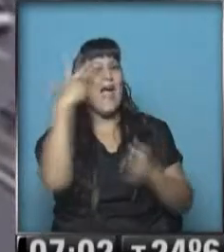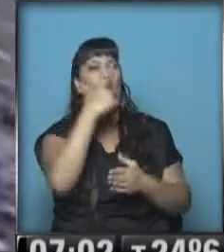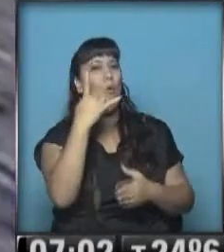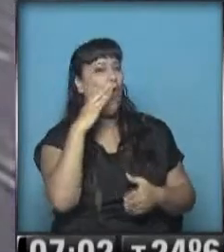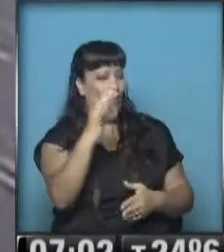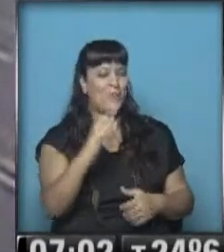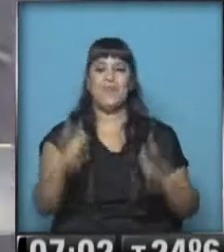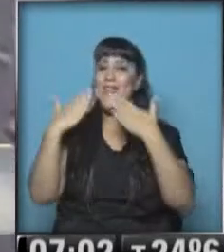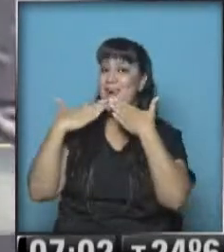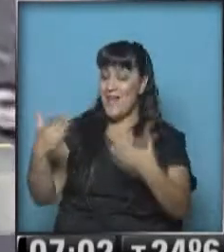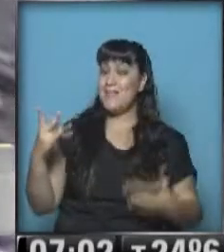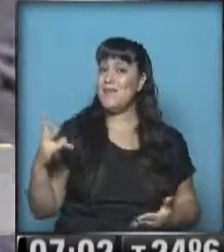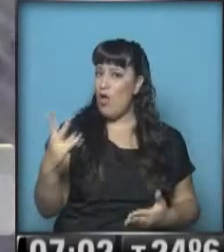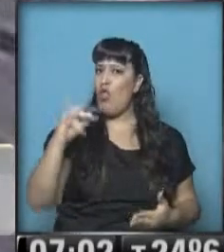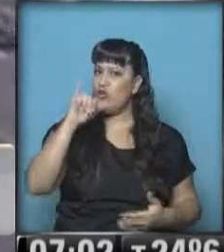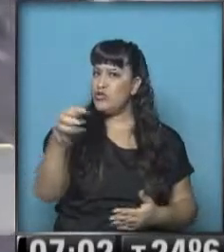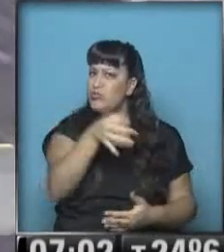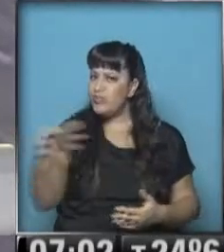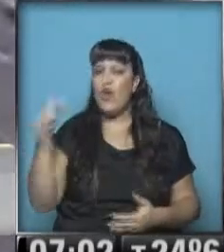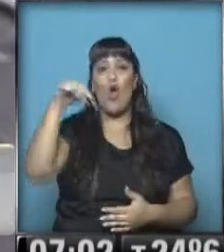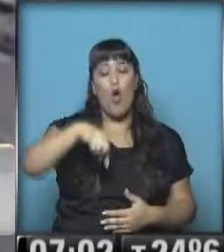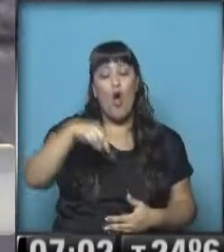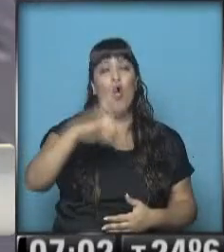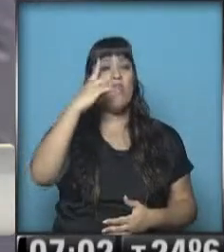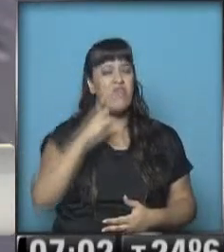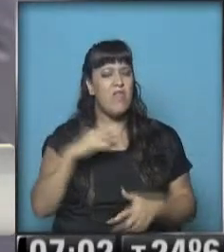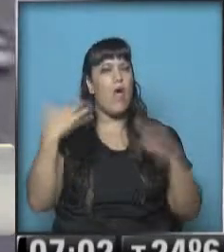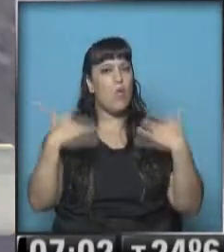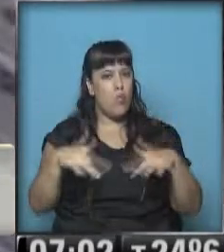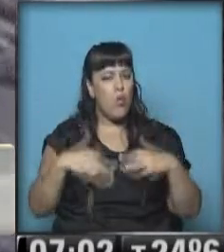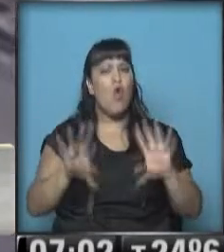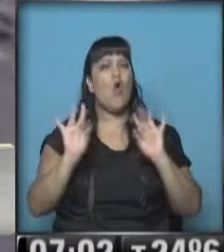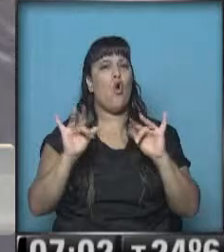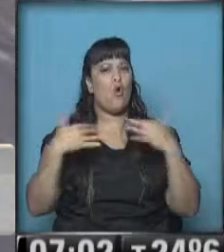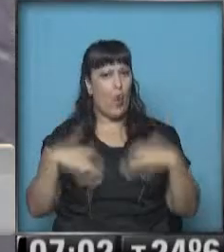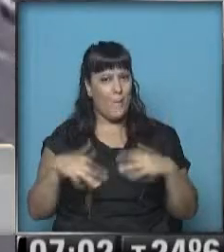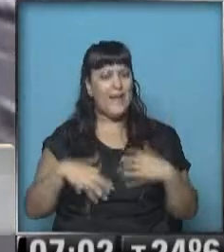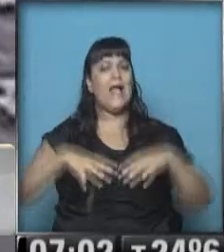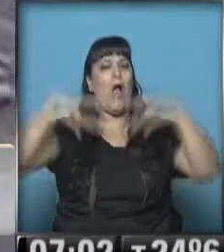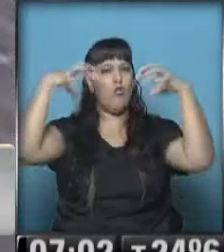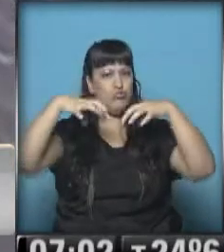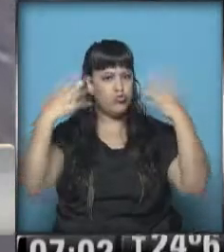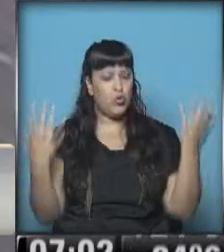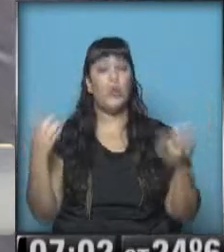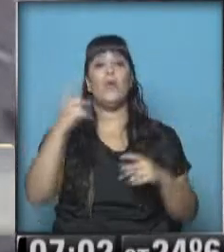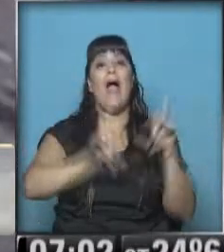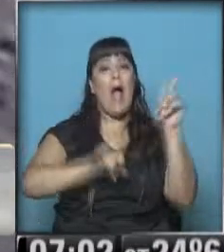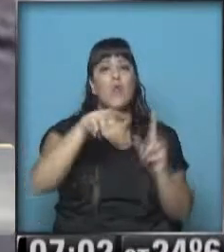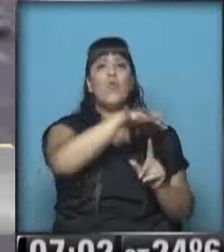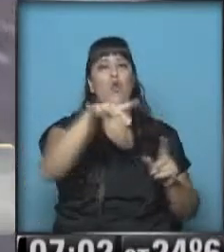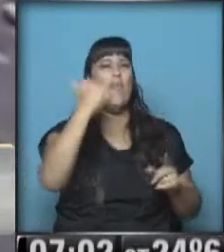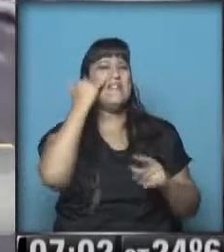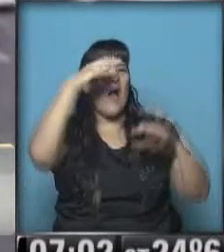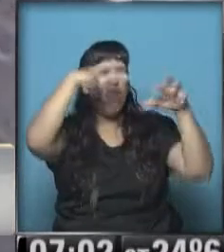gracias Alejandro, Lourdes, así es. Un día, según anticipaba Nadia, con condiciones climáticas adversas, en algunos lugares ya está